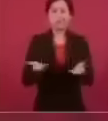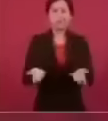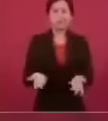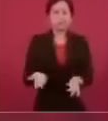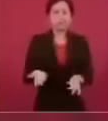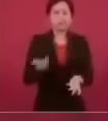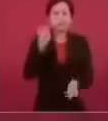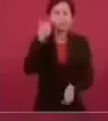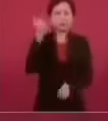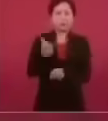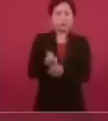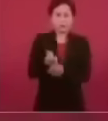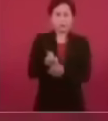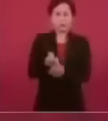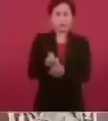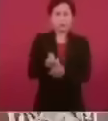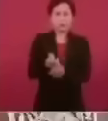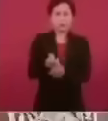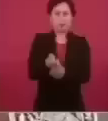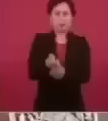se detectó